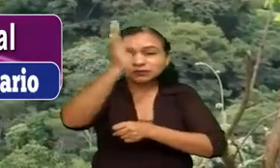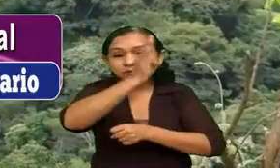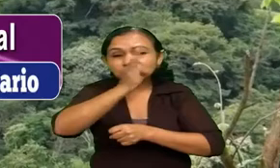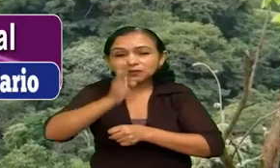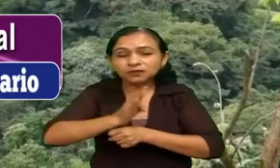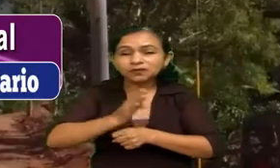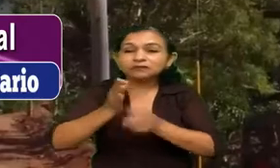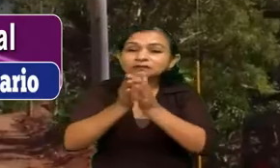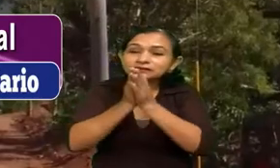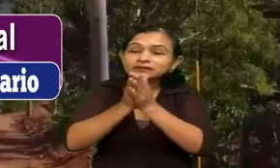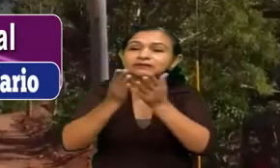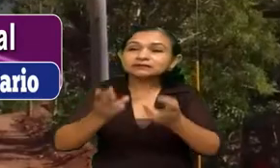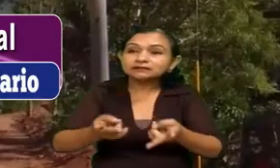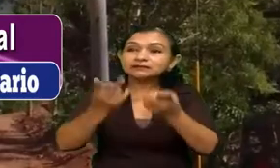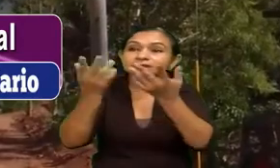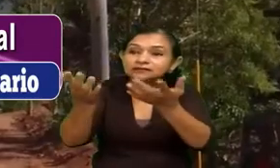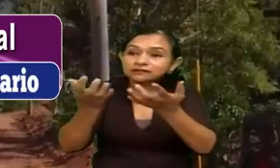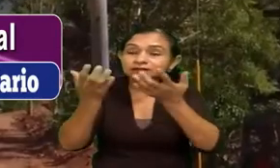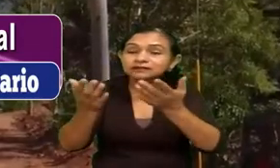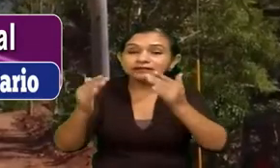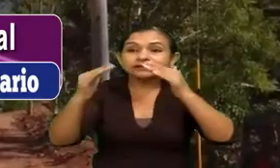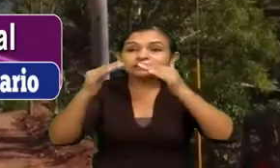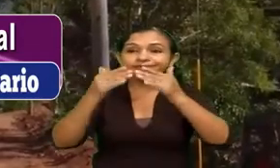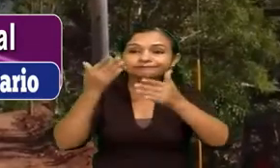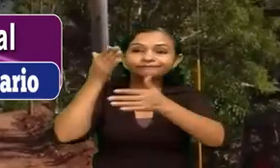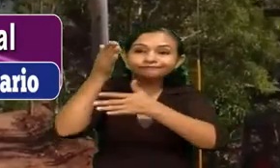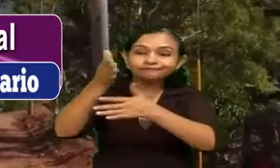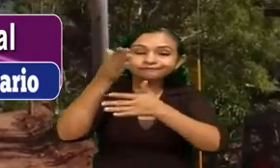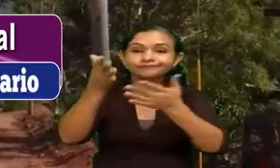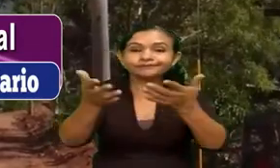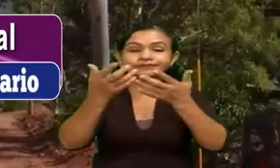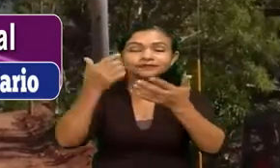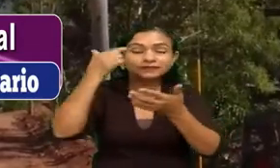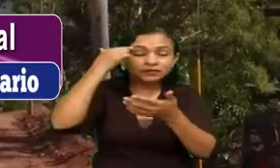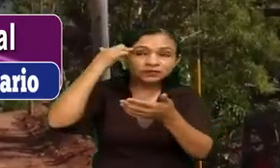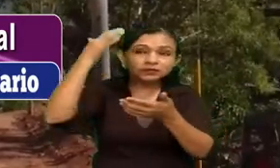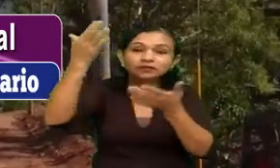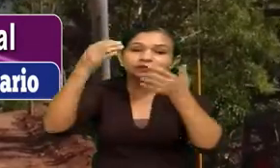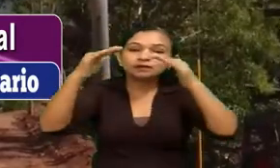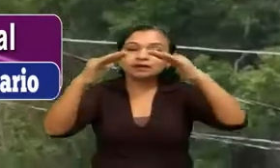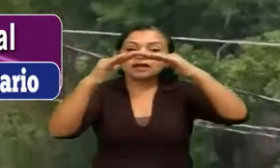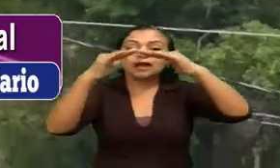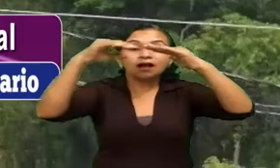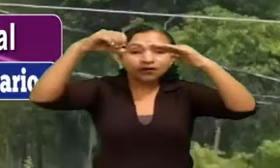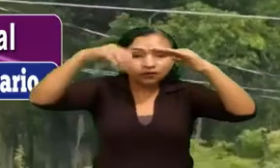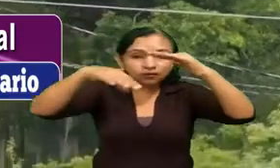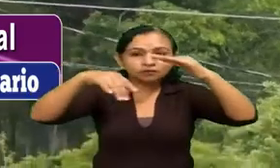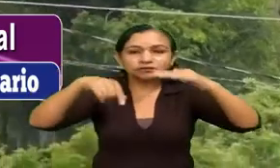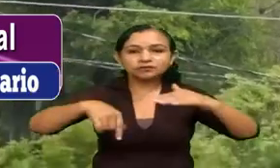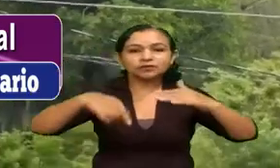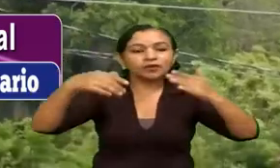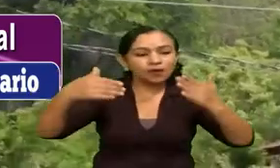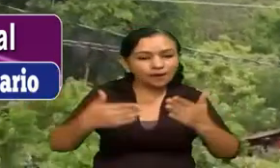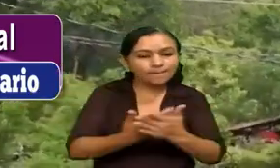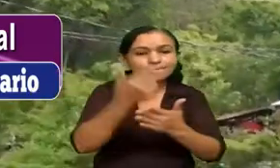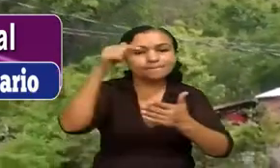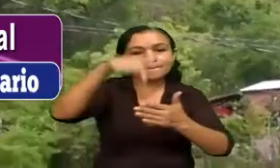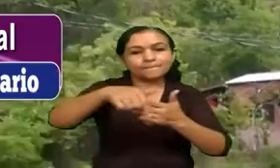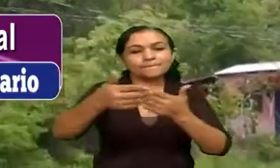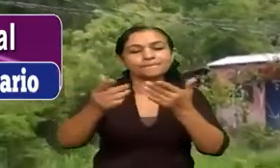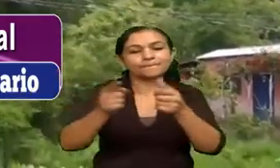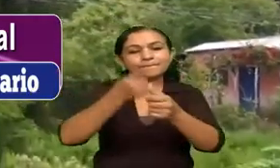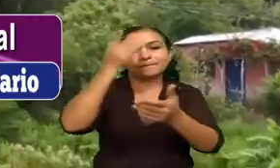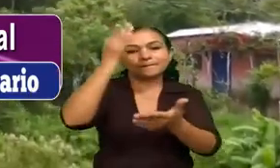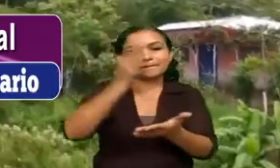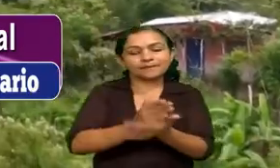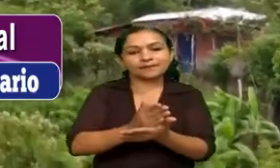gestión toda su vida, o sea, nacieron haciendo gestión con el deseo y el sueño de tener energía eléctrica, y hoy lo vemos. Un dato también